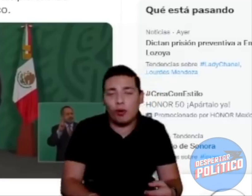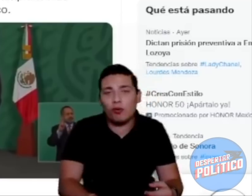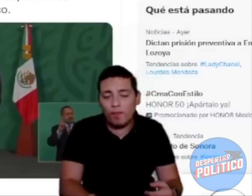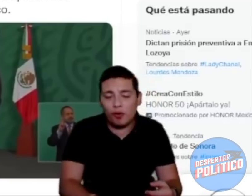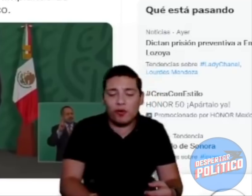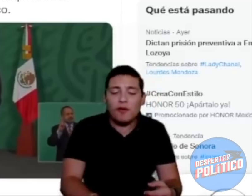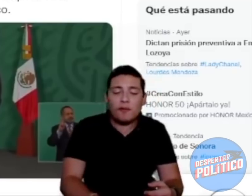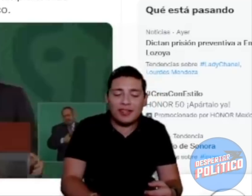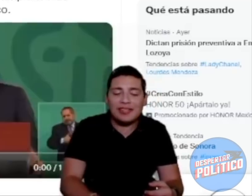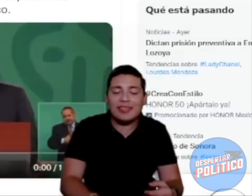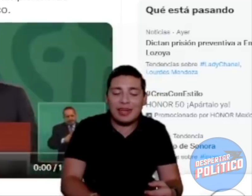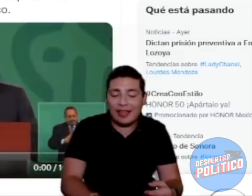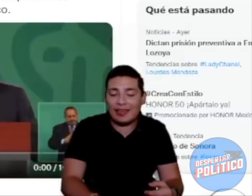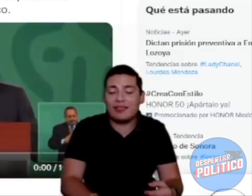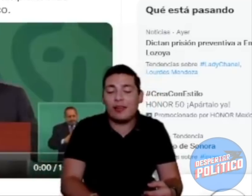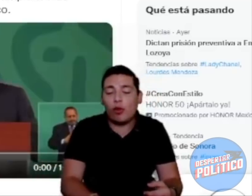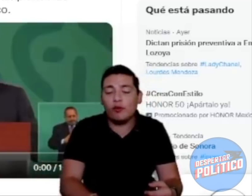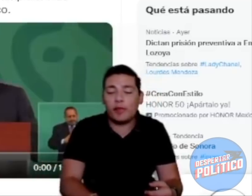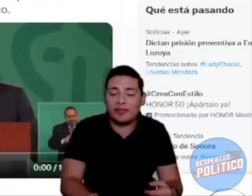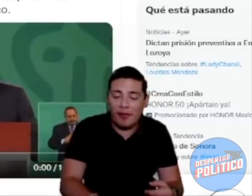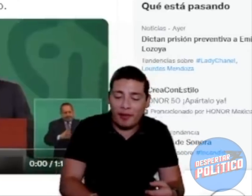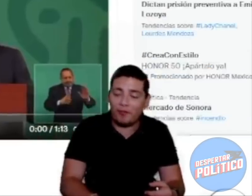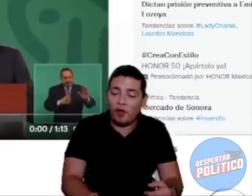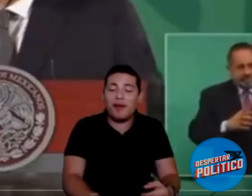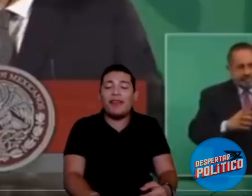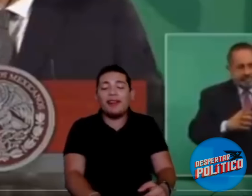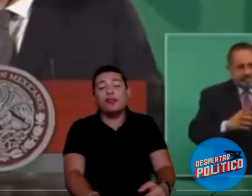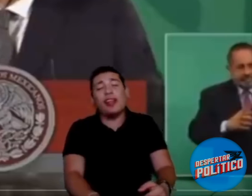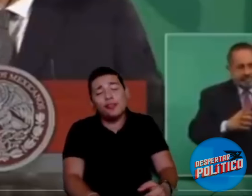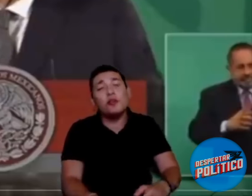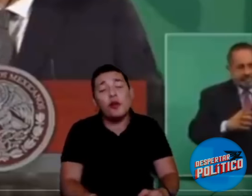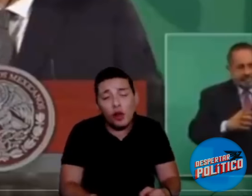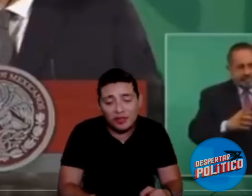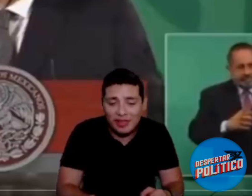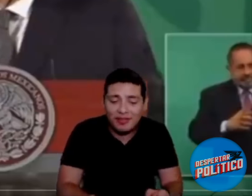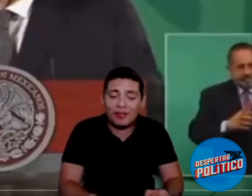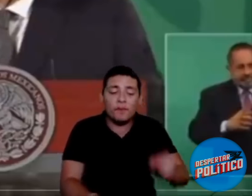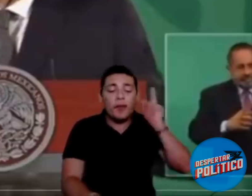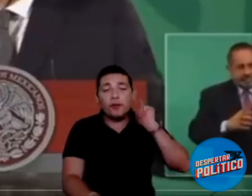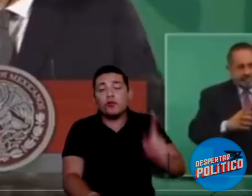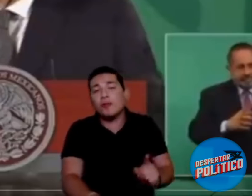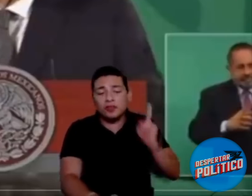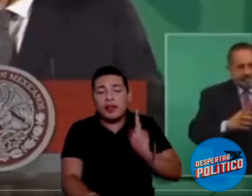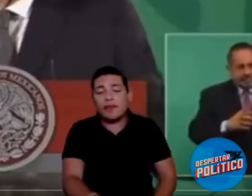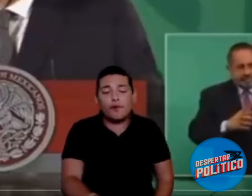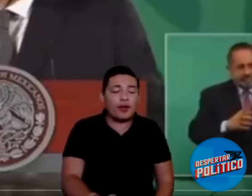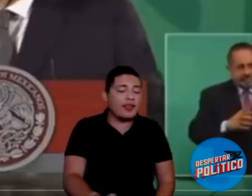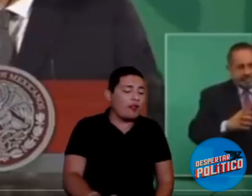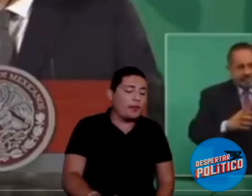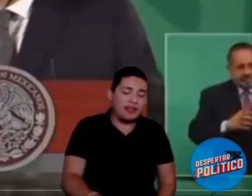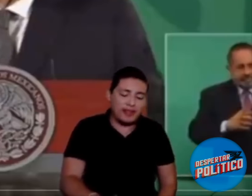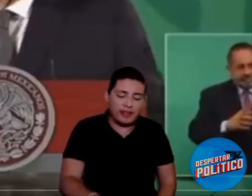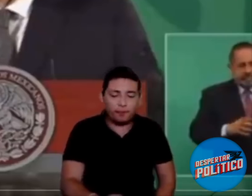que poco a poco, pues esas estrategias que todos pensaban no iban a dar resultados, los están dando. Pero escuchemos qué fue